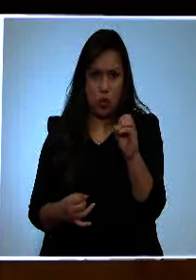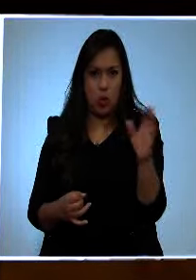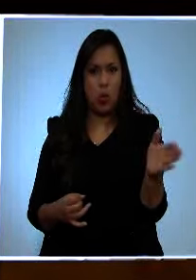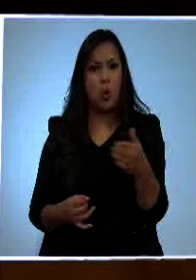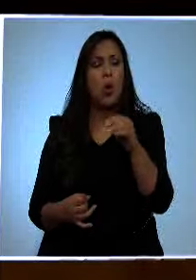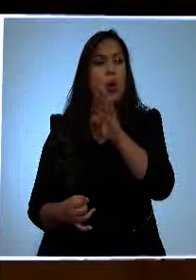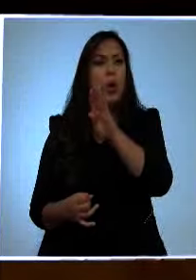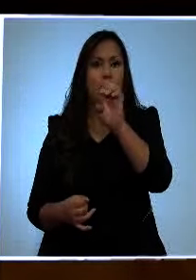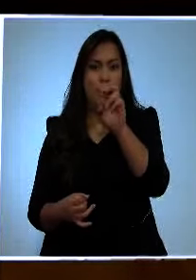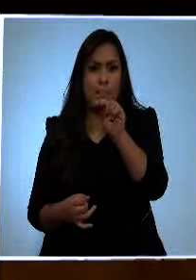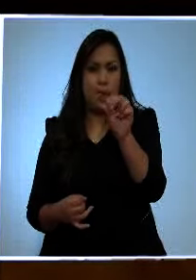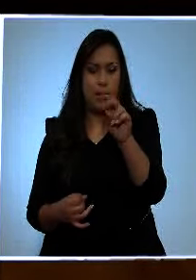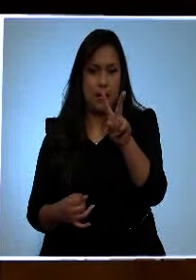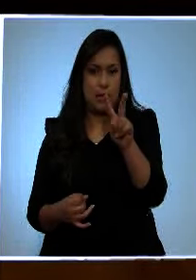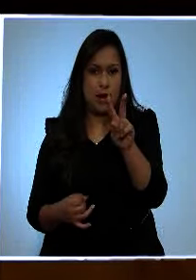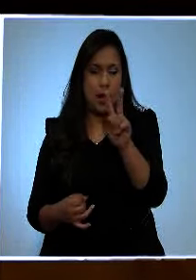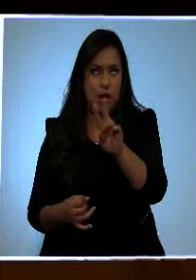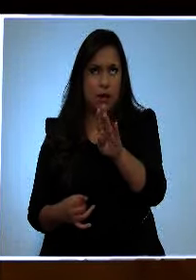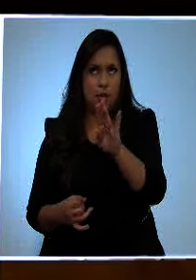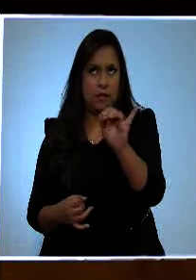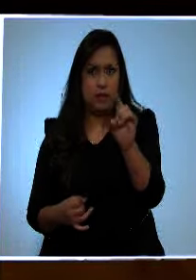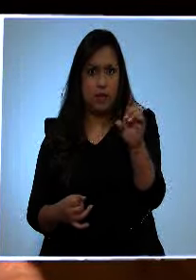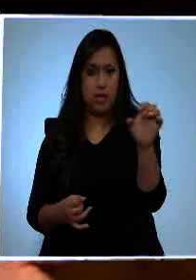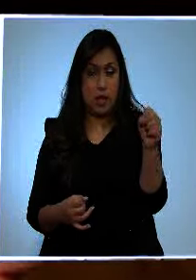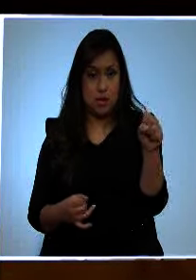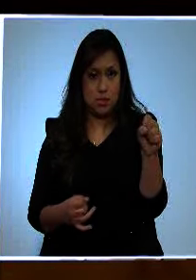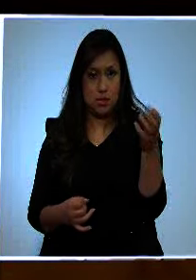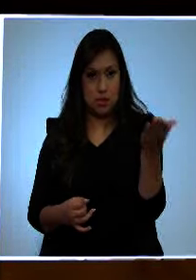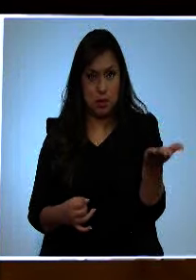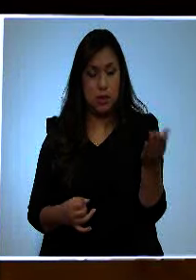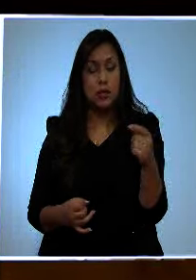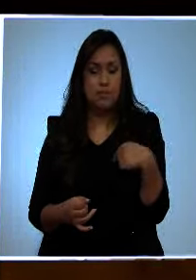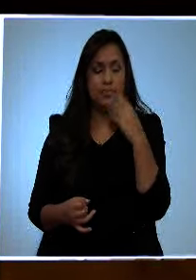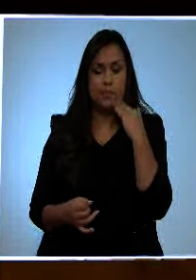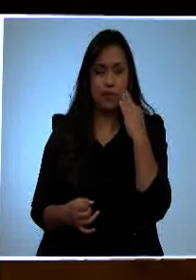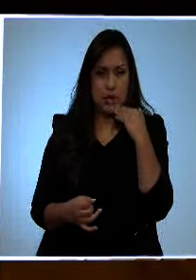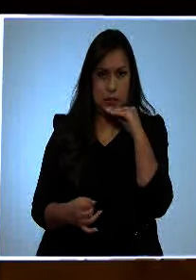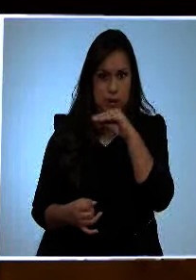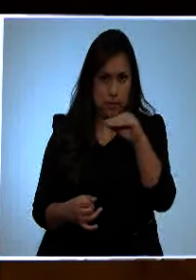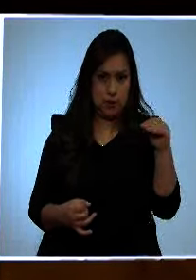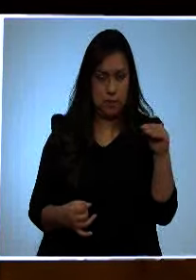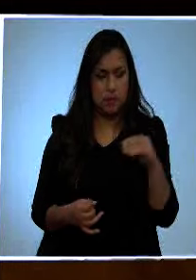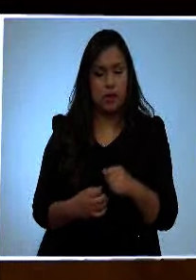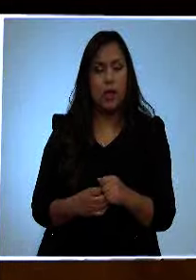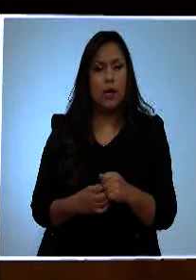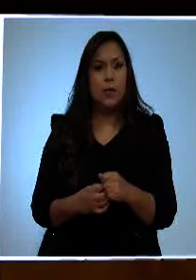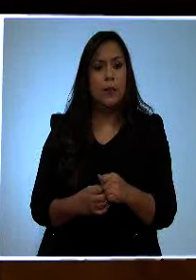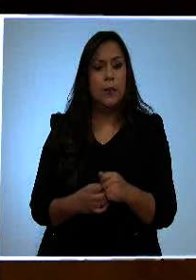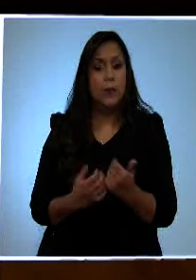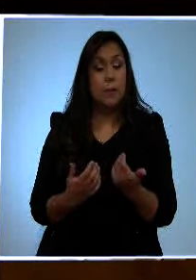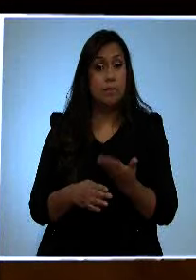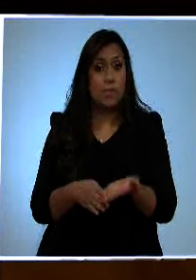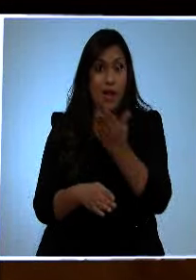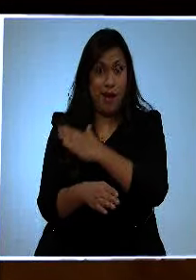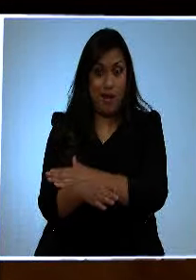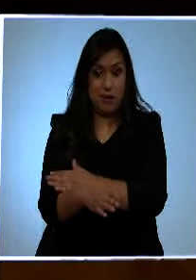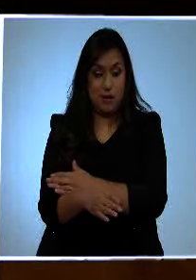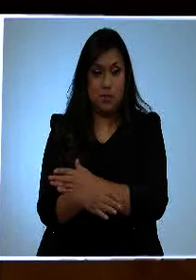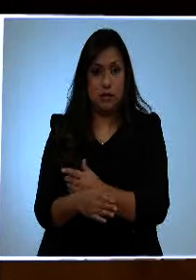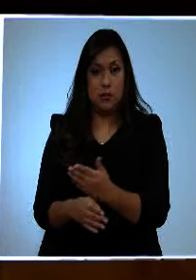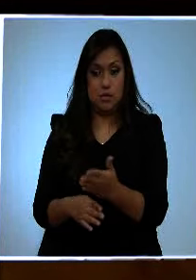teniente Zambrano Teniente Zambrano por ejemplo Me atrevo a contarles un caso que nos acaba de compartir él antes de venir acá al